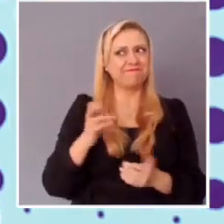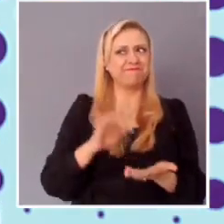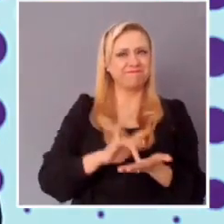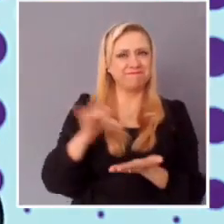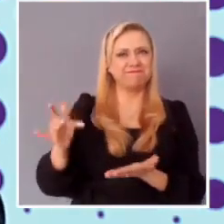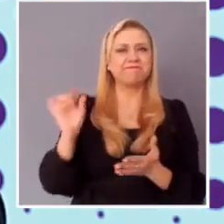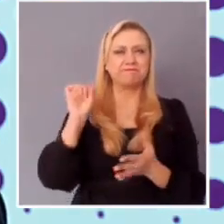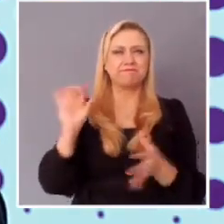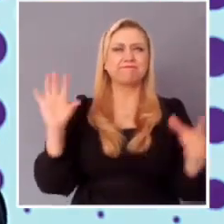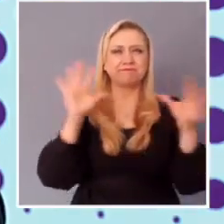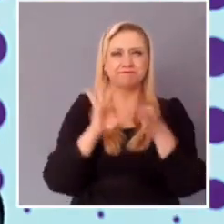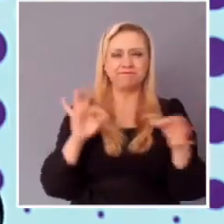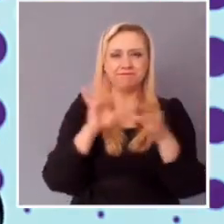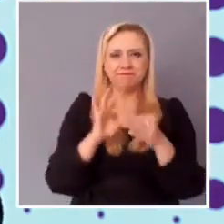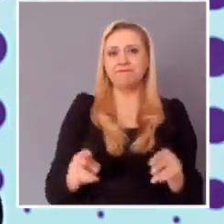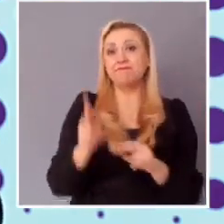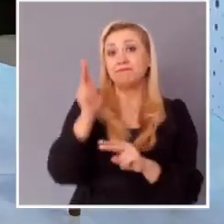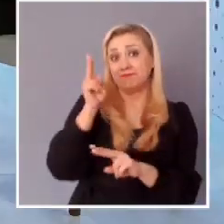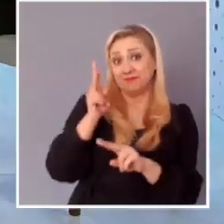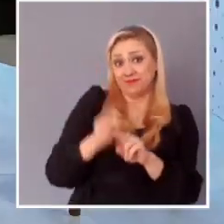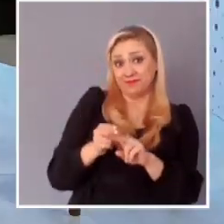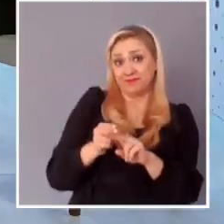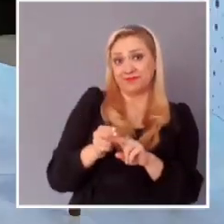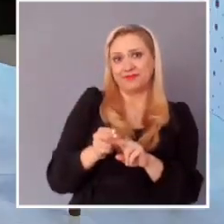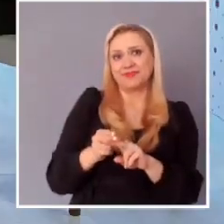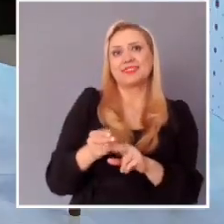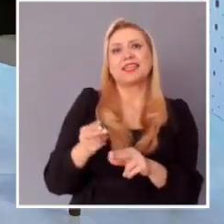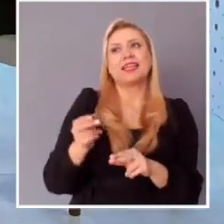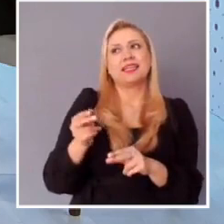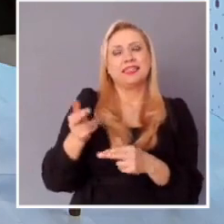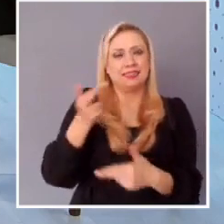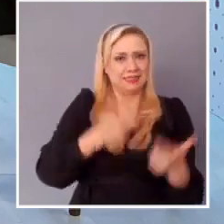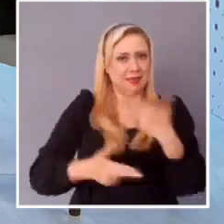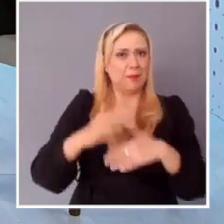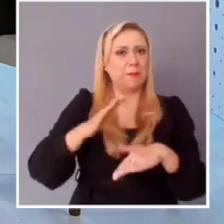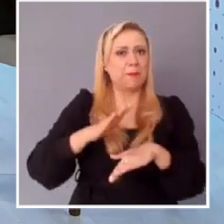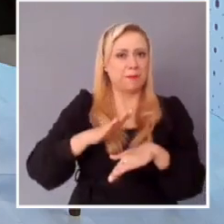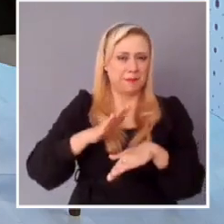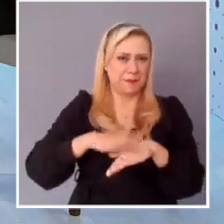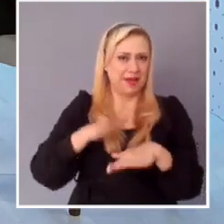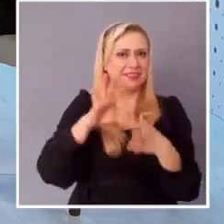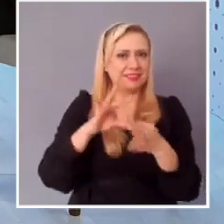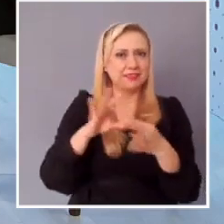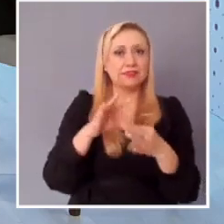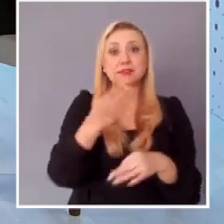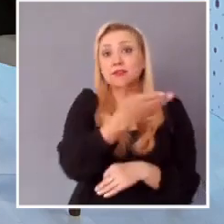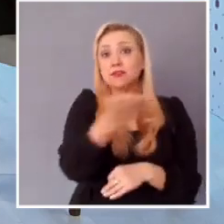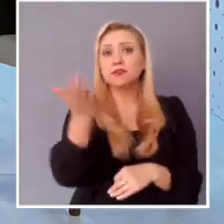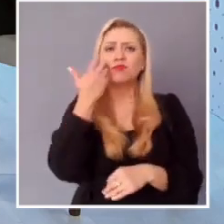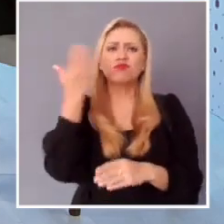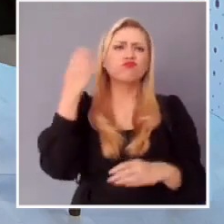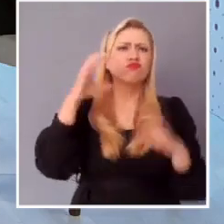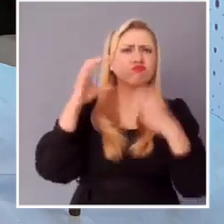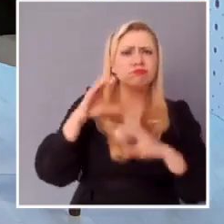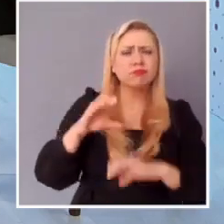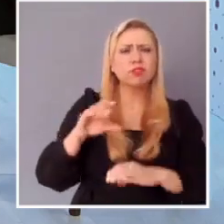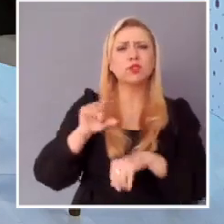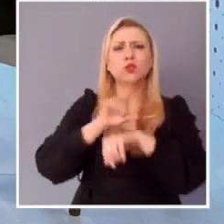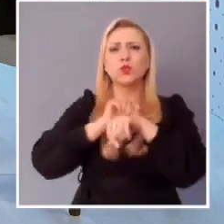podremos ahondar en el siguiente bloque. Es momento de hacer una segunda pausa. Les recuerdo a quienes nos escuchan que nos pueden mandar sus comentarios a mi cuenta de